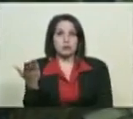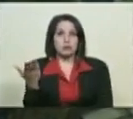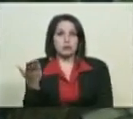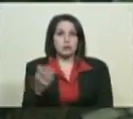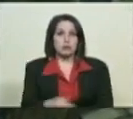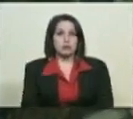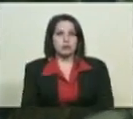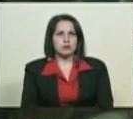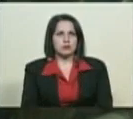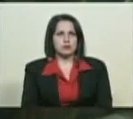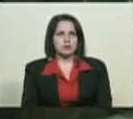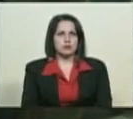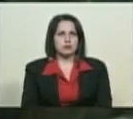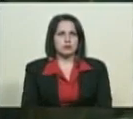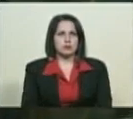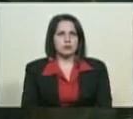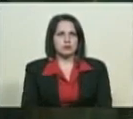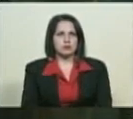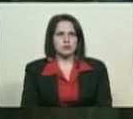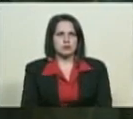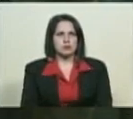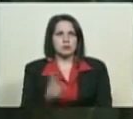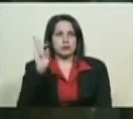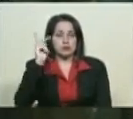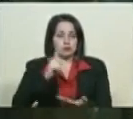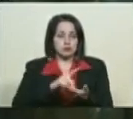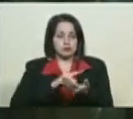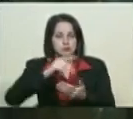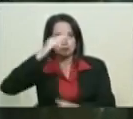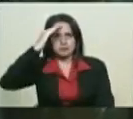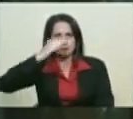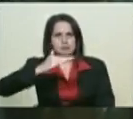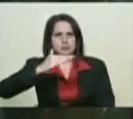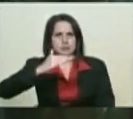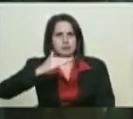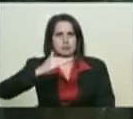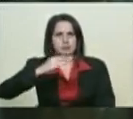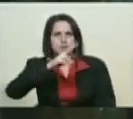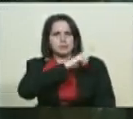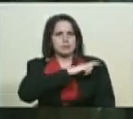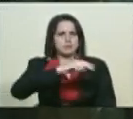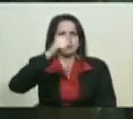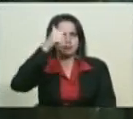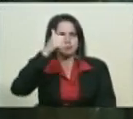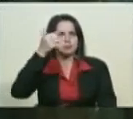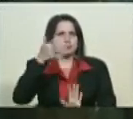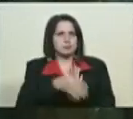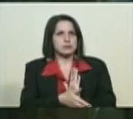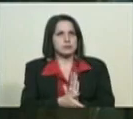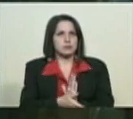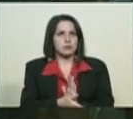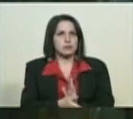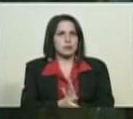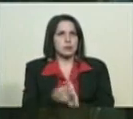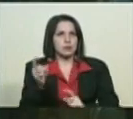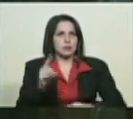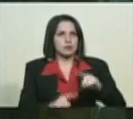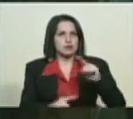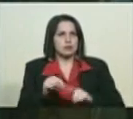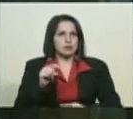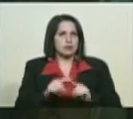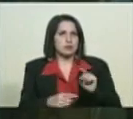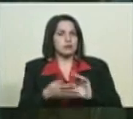aquí reunidos en el puesto general de comando bajo la dirección del compañero